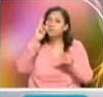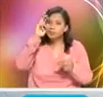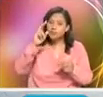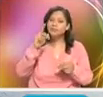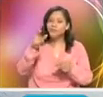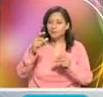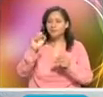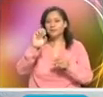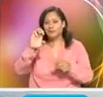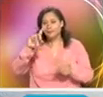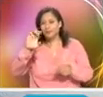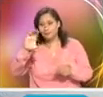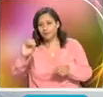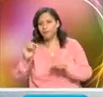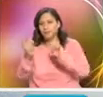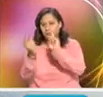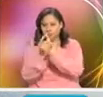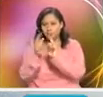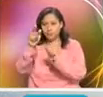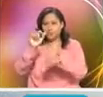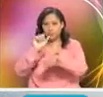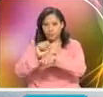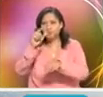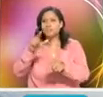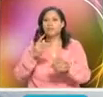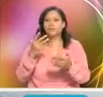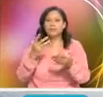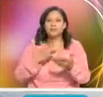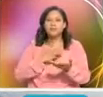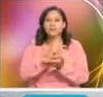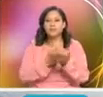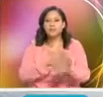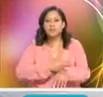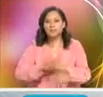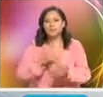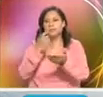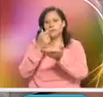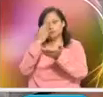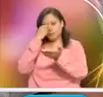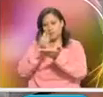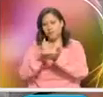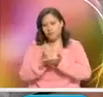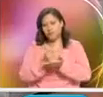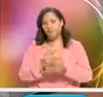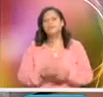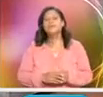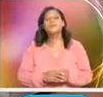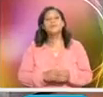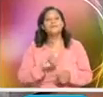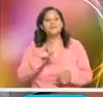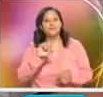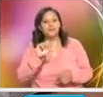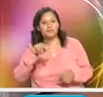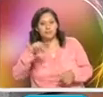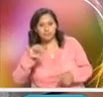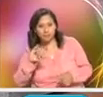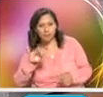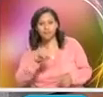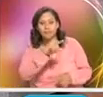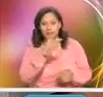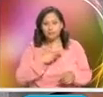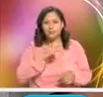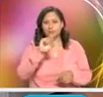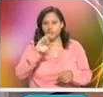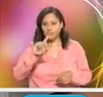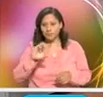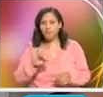acérquese a la Secretaría de Desarrollo Económico porque tiene grandes sorpresas y grandes planes para ustedes. Muchísimas gracias. Estamos a sus órdenes en la Secretaría de Desarrollo Económico.